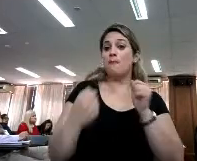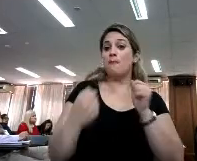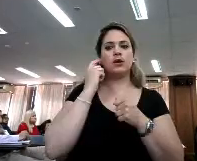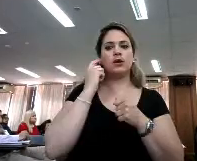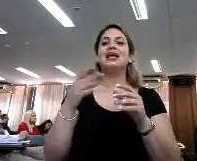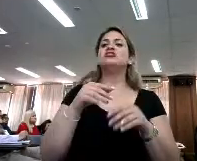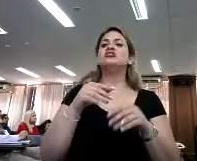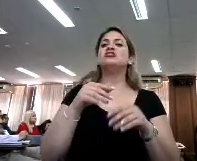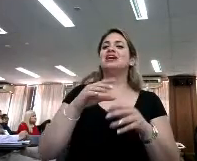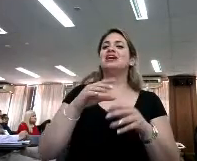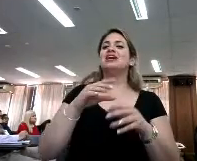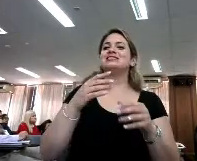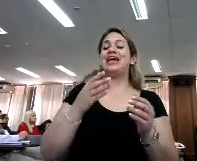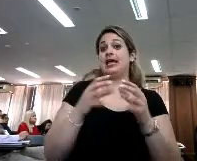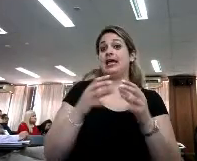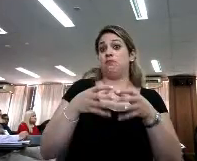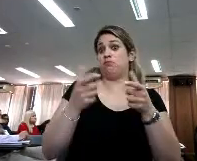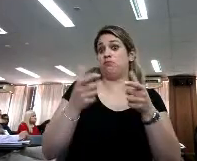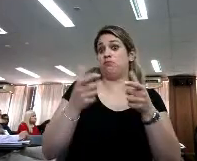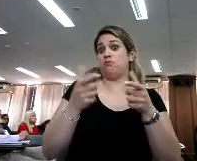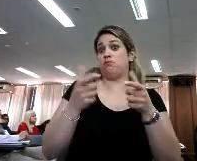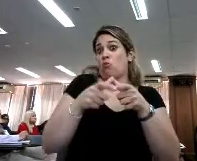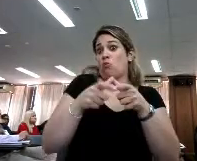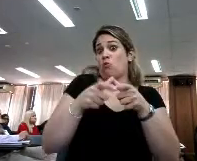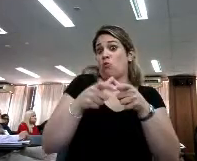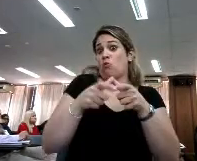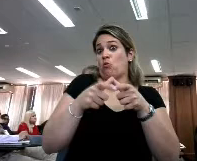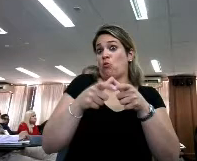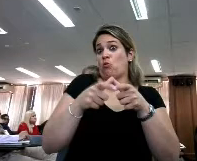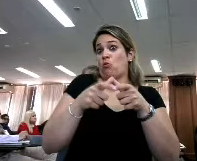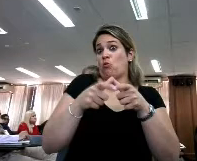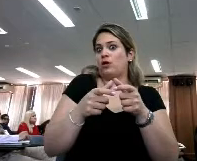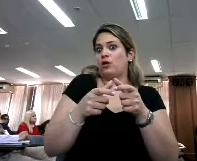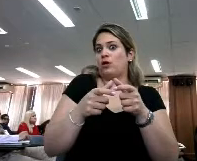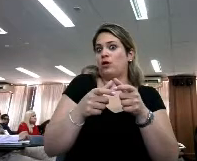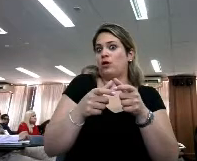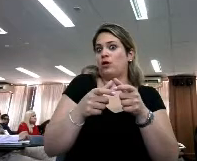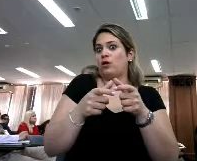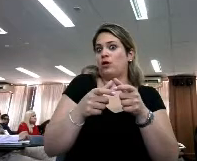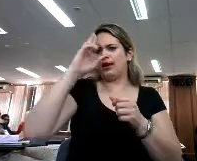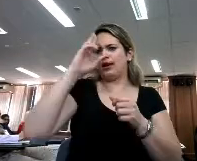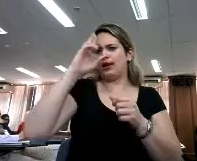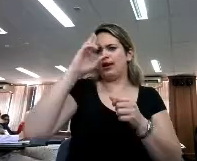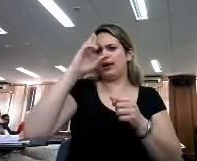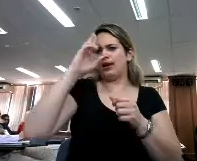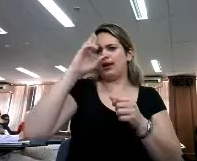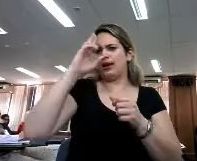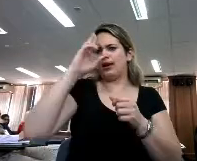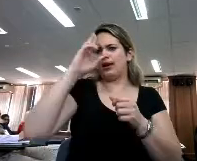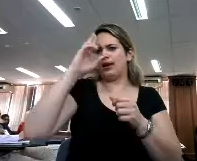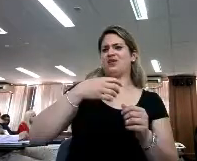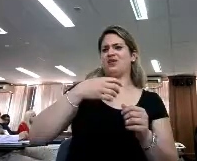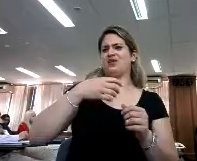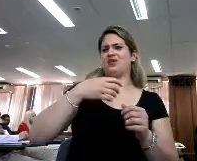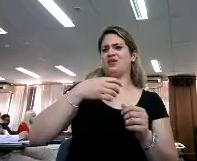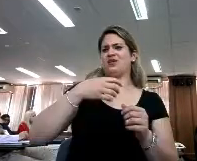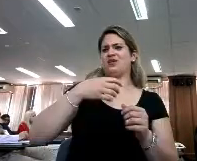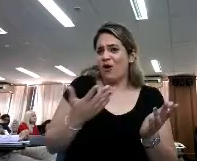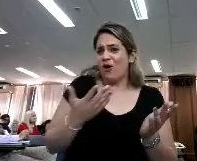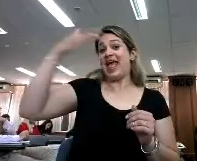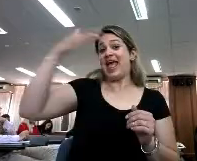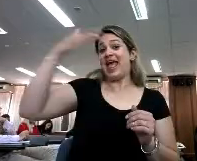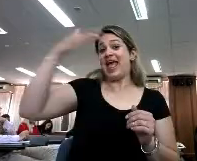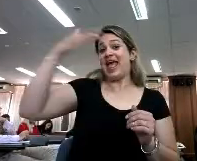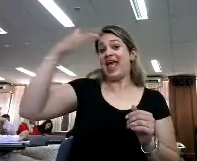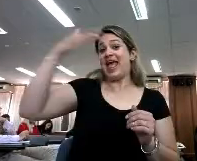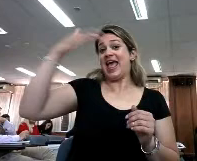Propiedad Intelectual, donde se reúnen todos los países y dicen, estas son las principales problemáticas en materia de propiedad intelectual, y en el año 96